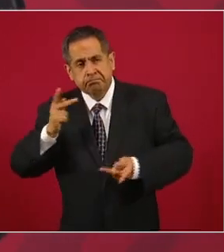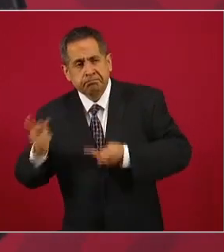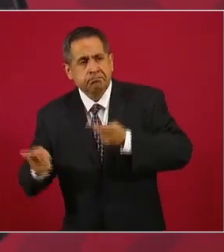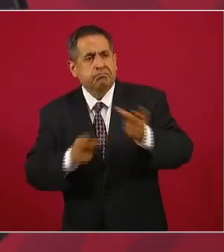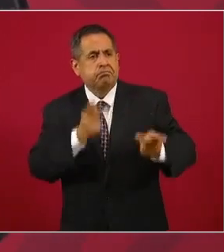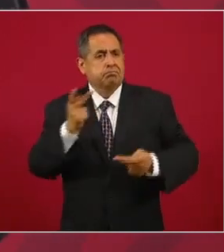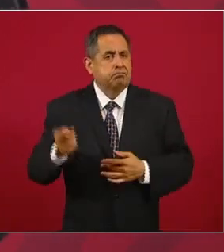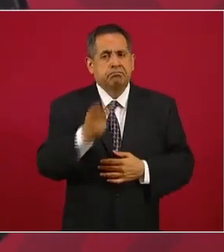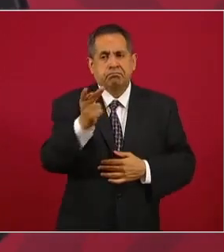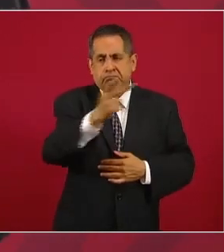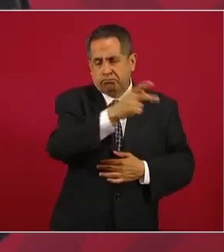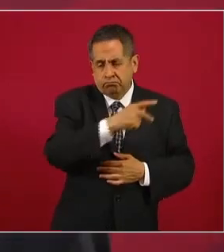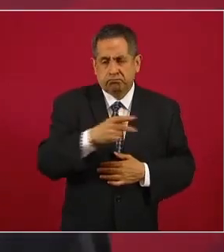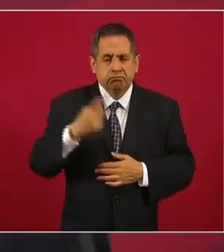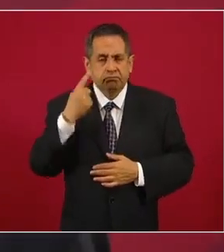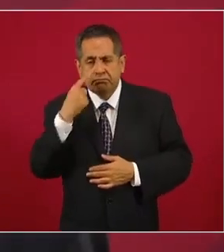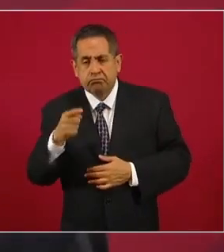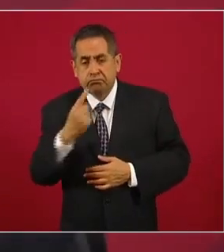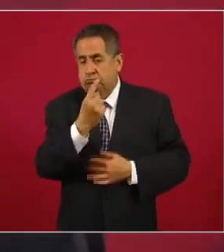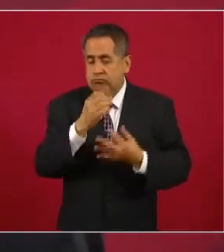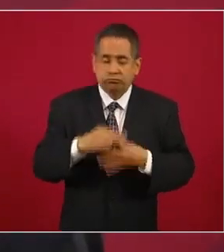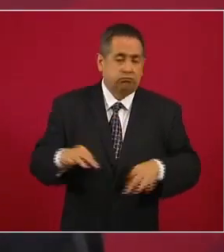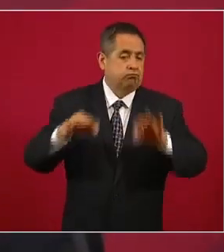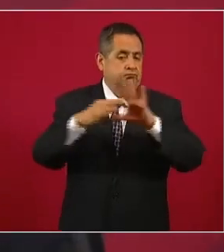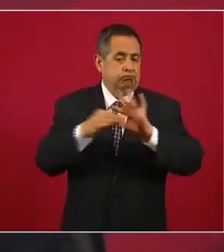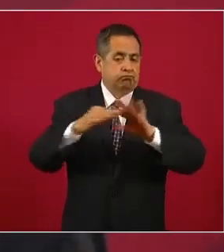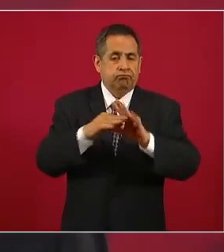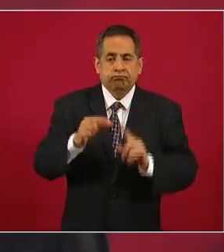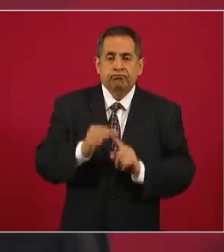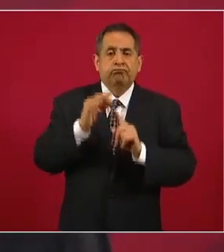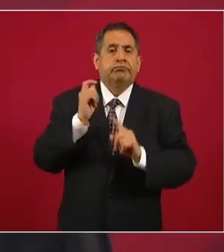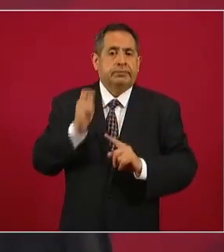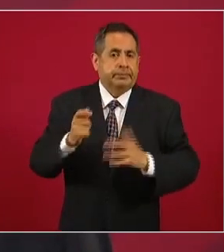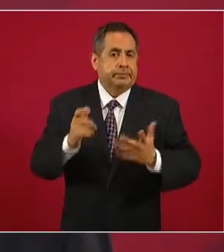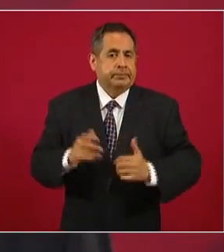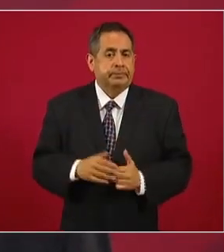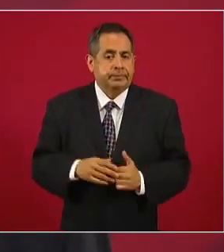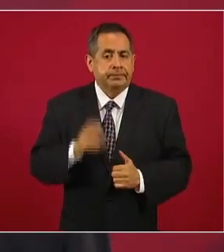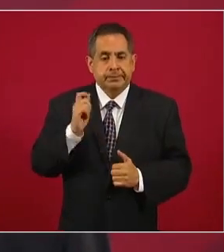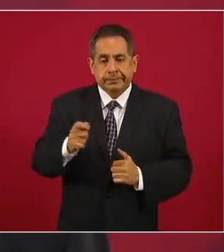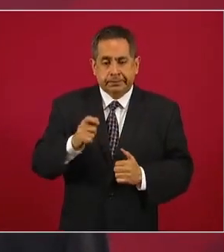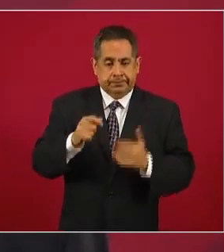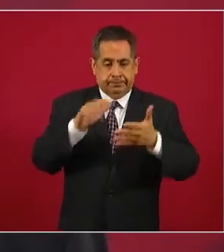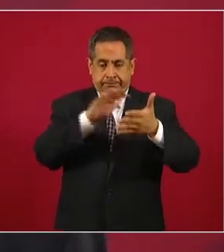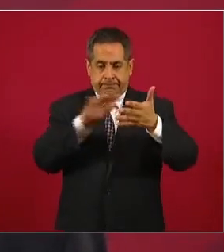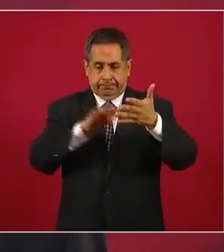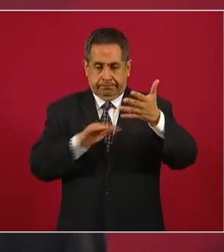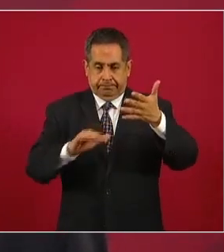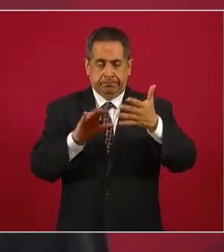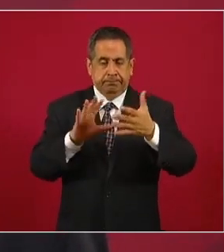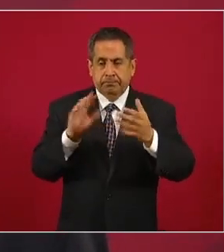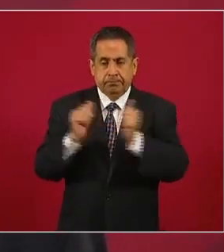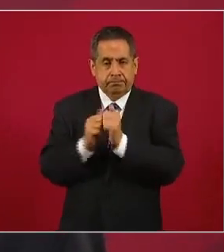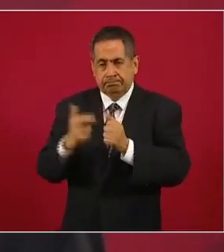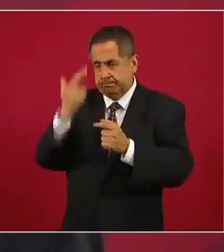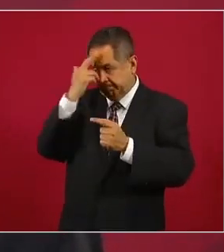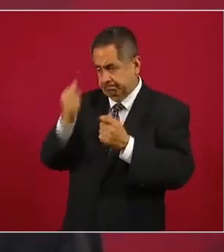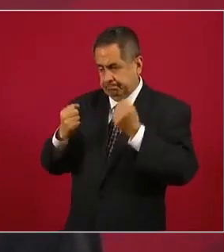sobre el asunto de trascendencia nacional que se describe y